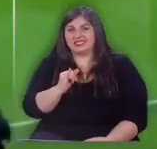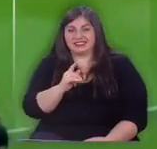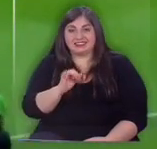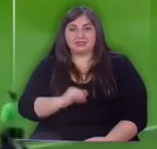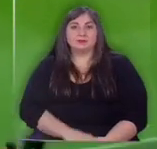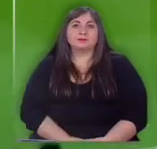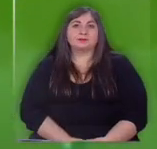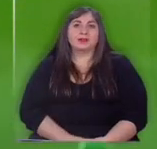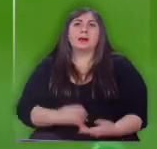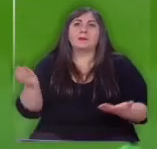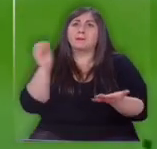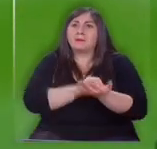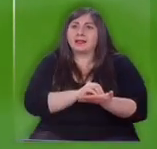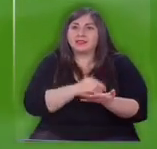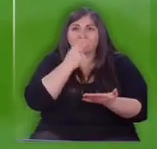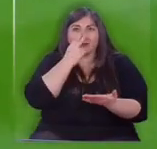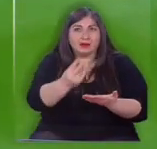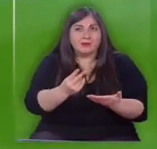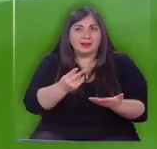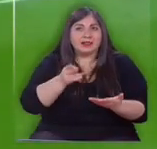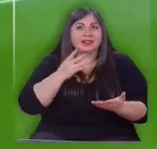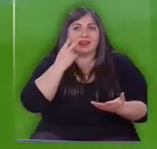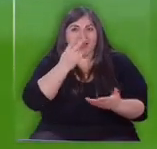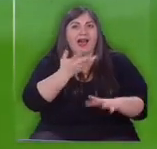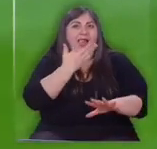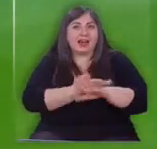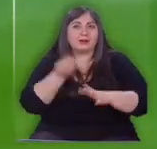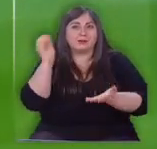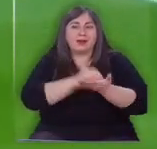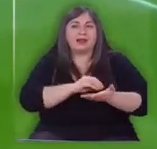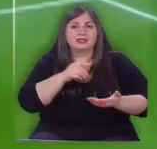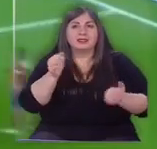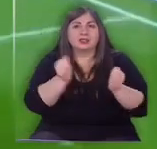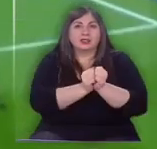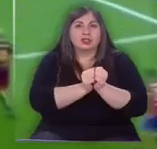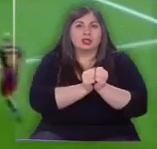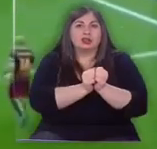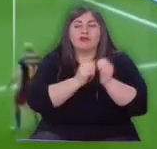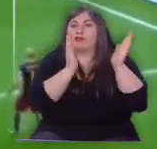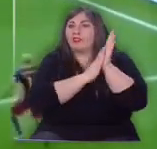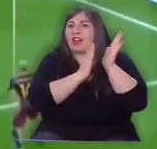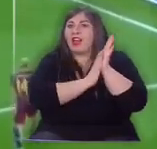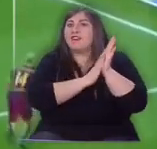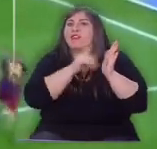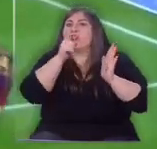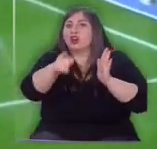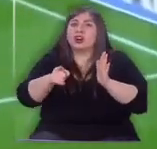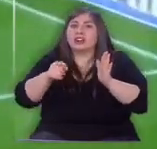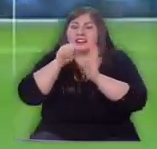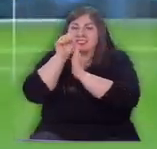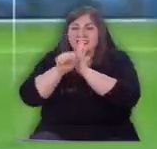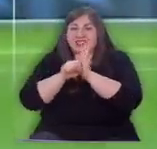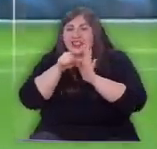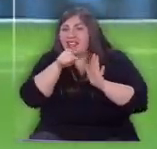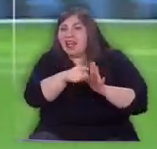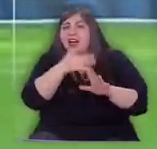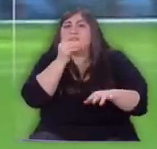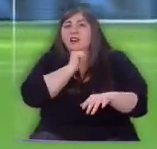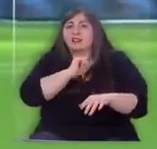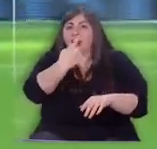¿Y más? Sigamos viendo más, ¿no? Tenemos más todavía con Claudio Bravo, con este registro. Donde va a faltar